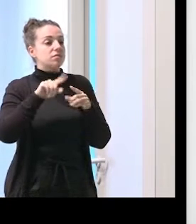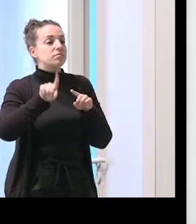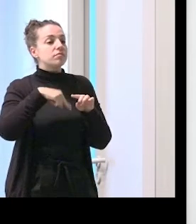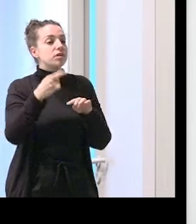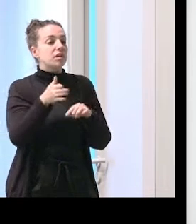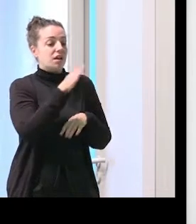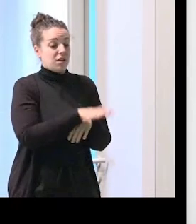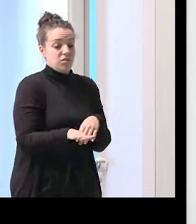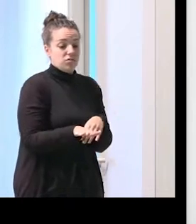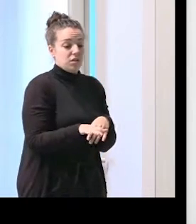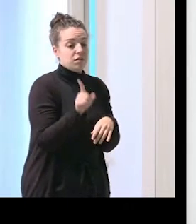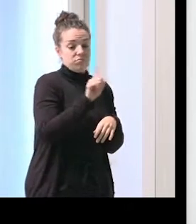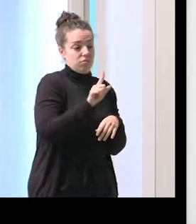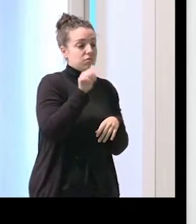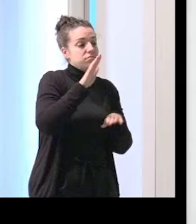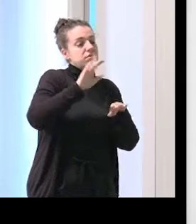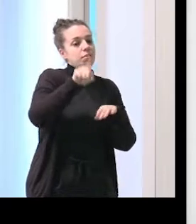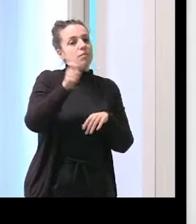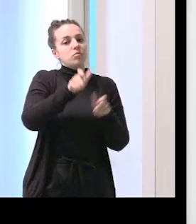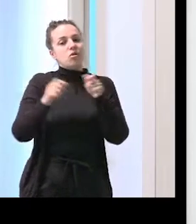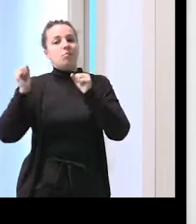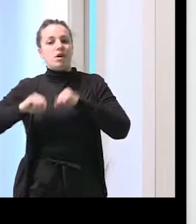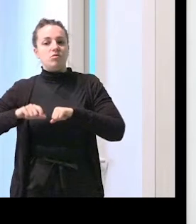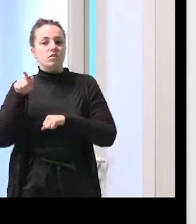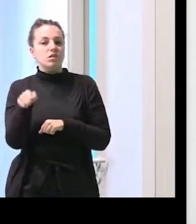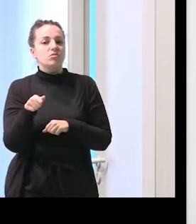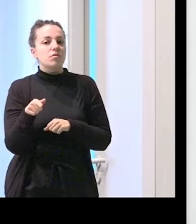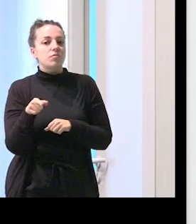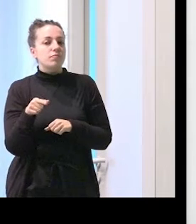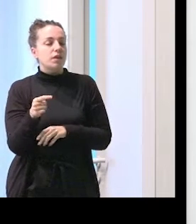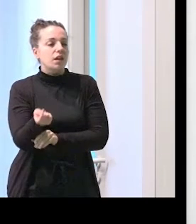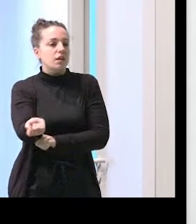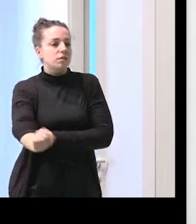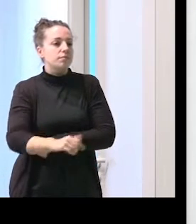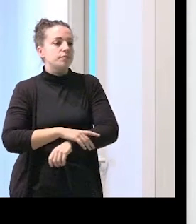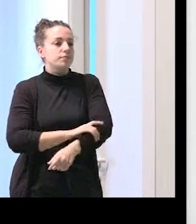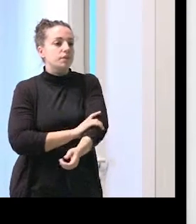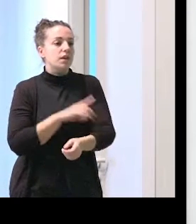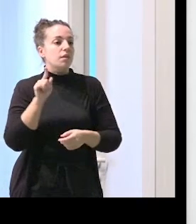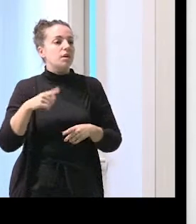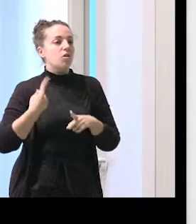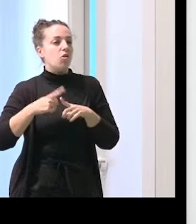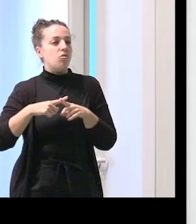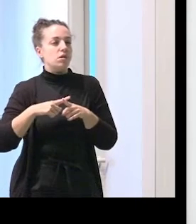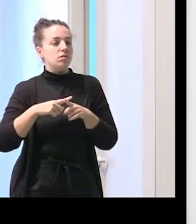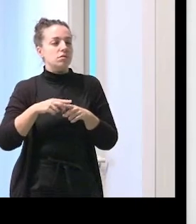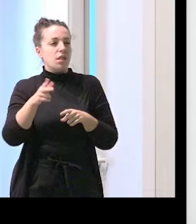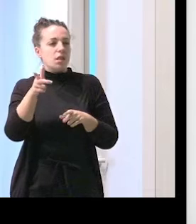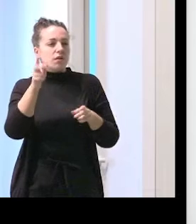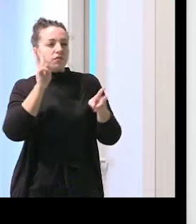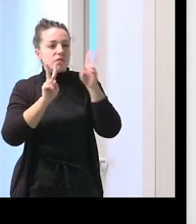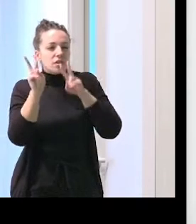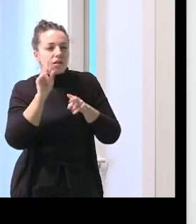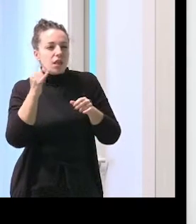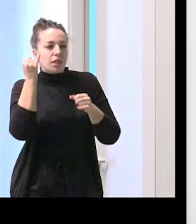no en niños, fundamentalmente en personas mayores, que además tienen otros sentidos deteriorados, como la vista, el movimiento, es una